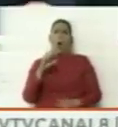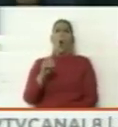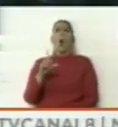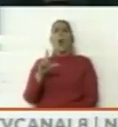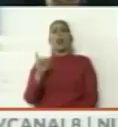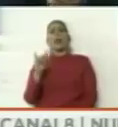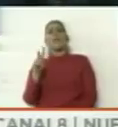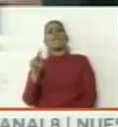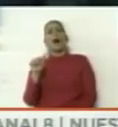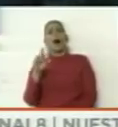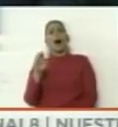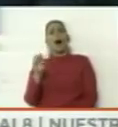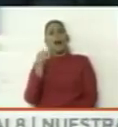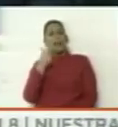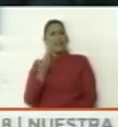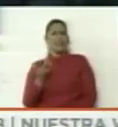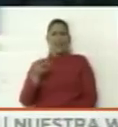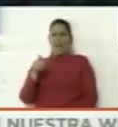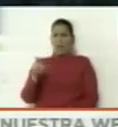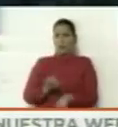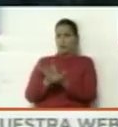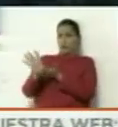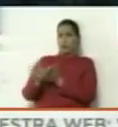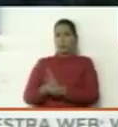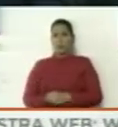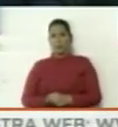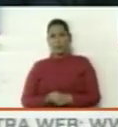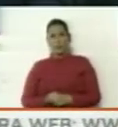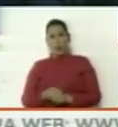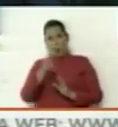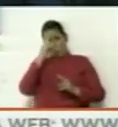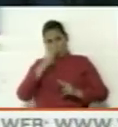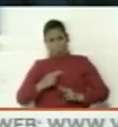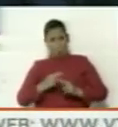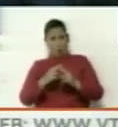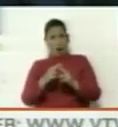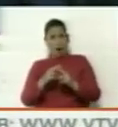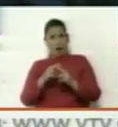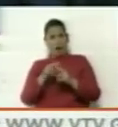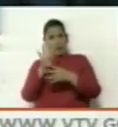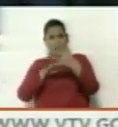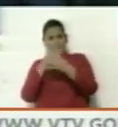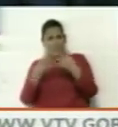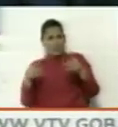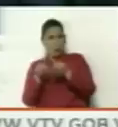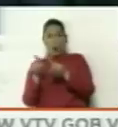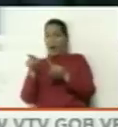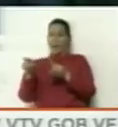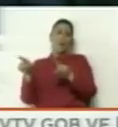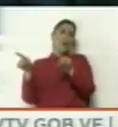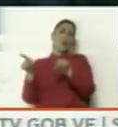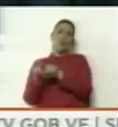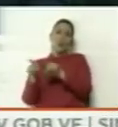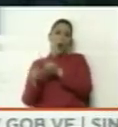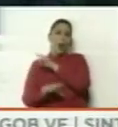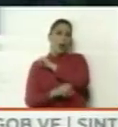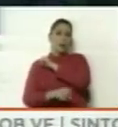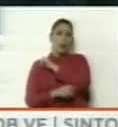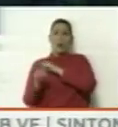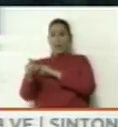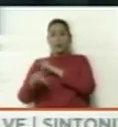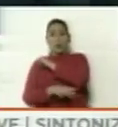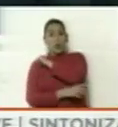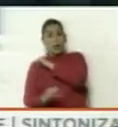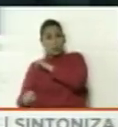Gaviarellano sean unos dechados de honestidad y transparencia, son unos ladrones también, pero no son ladrones de la confianza de